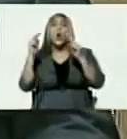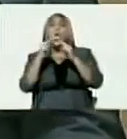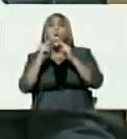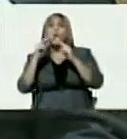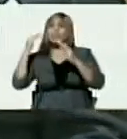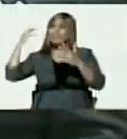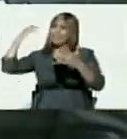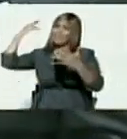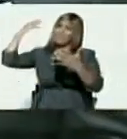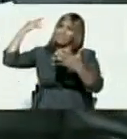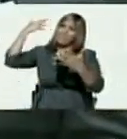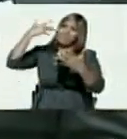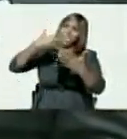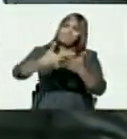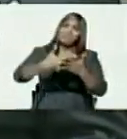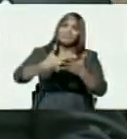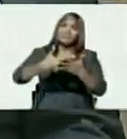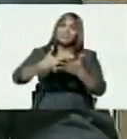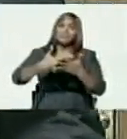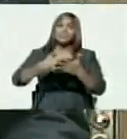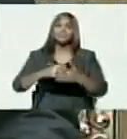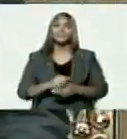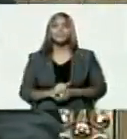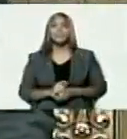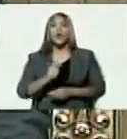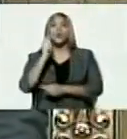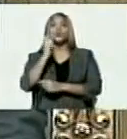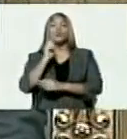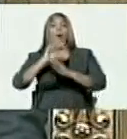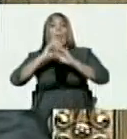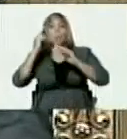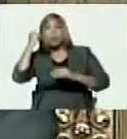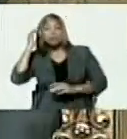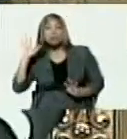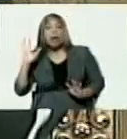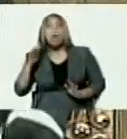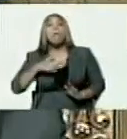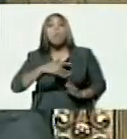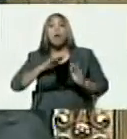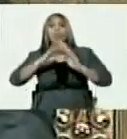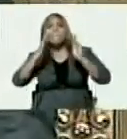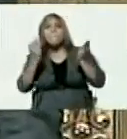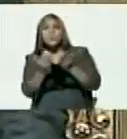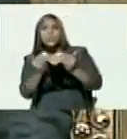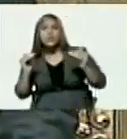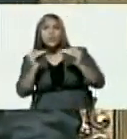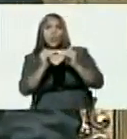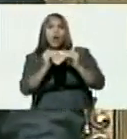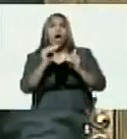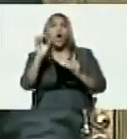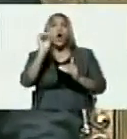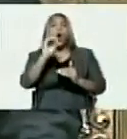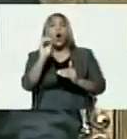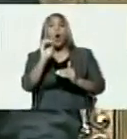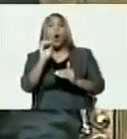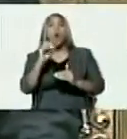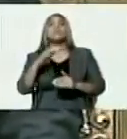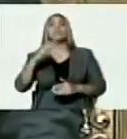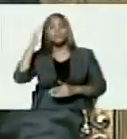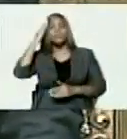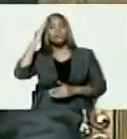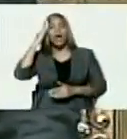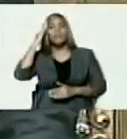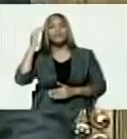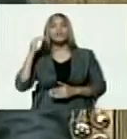historia constitucional, no sé si del mundo, pero sí puedo decir del continente